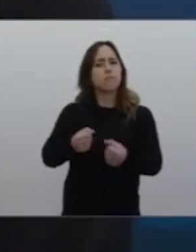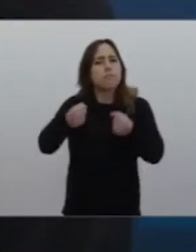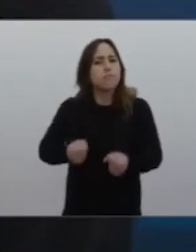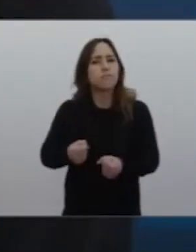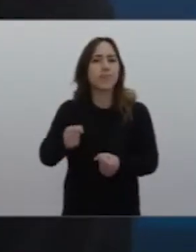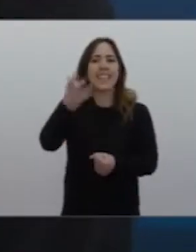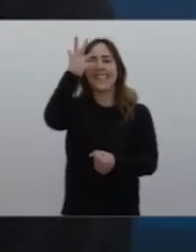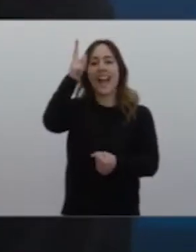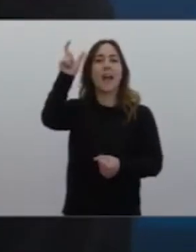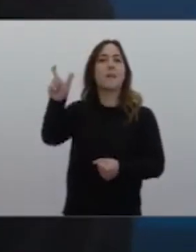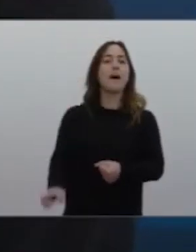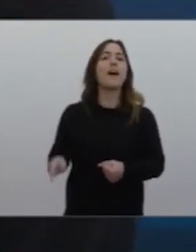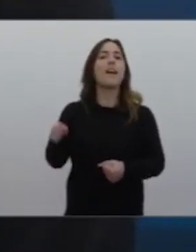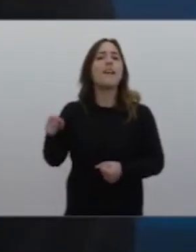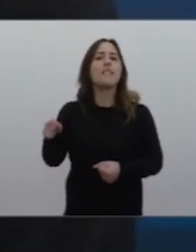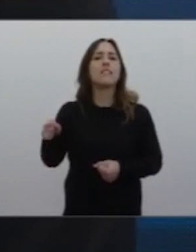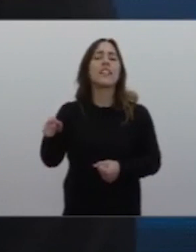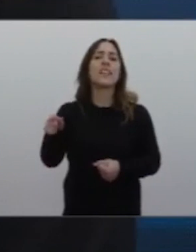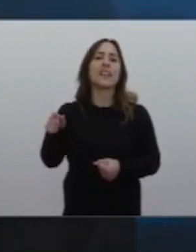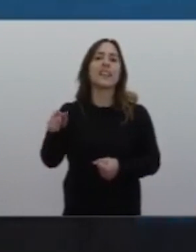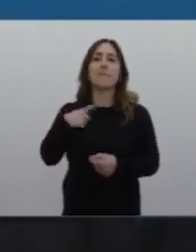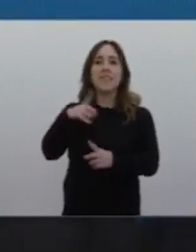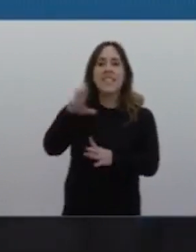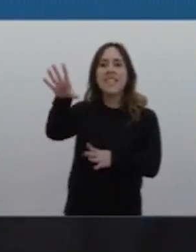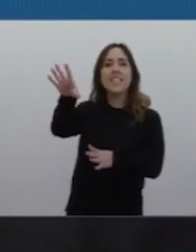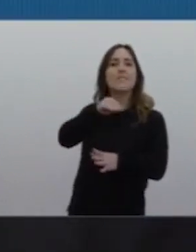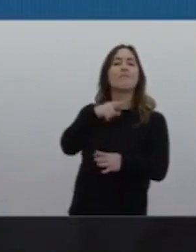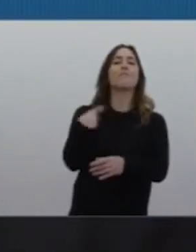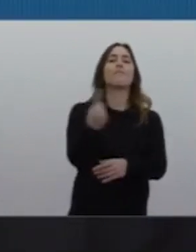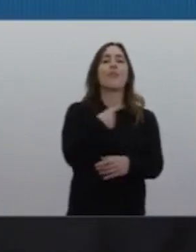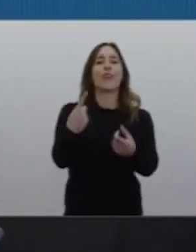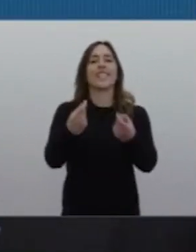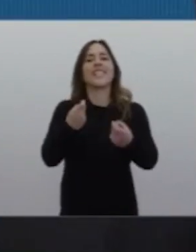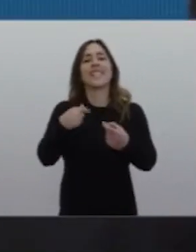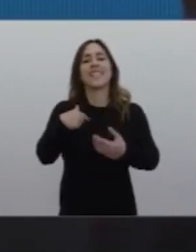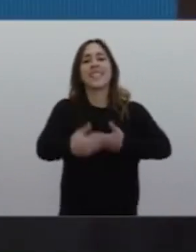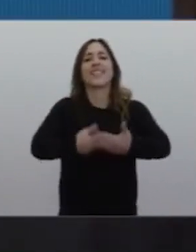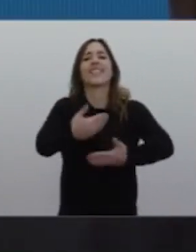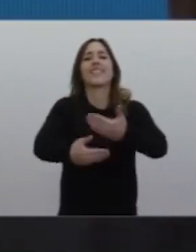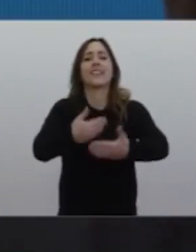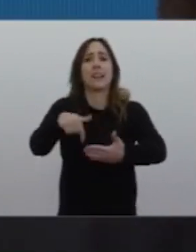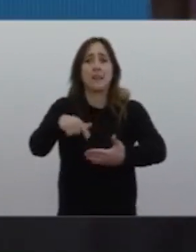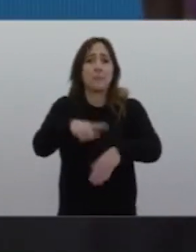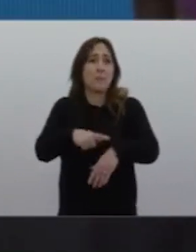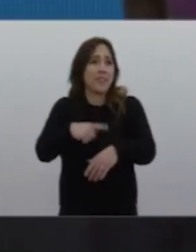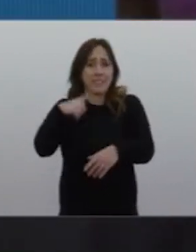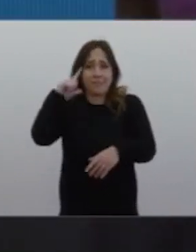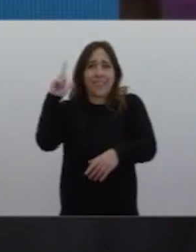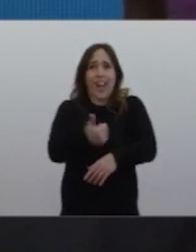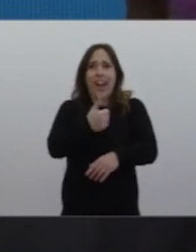sanmartiniana, que es lo que necesitamos para andar en estos tiempos inimaginables.